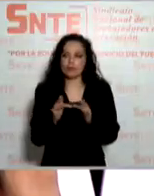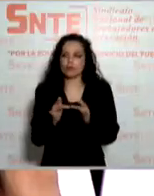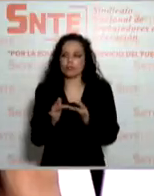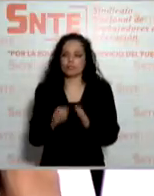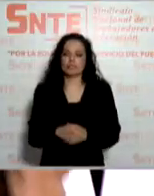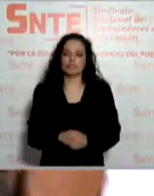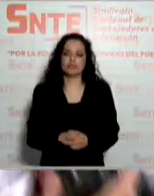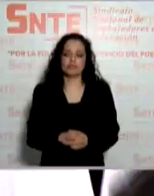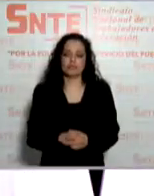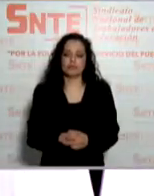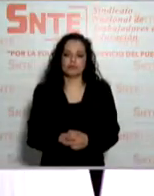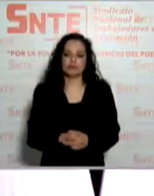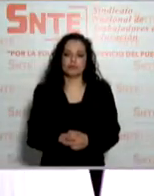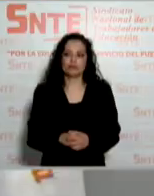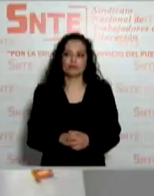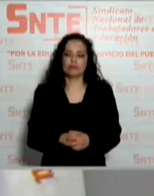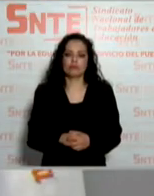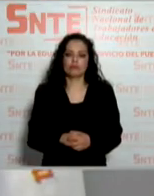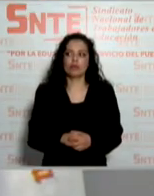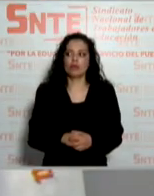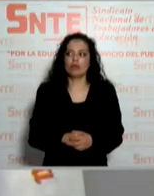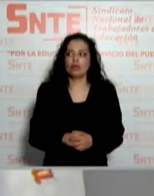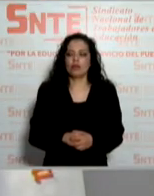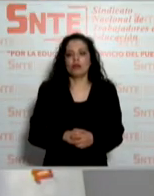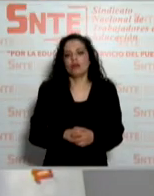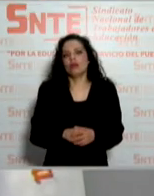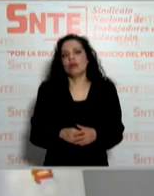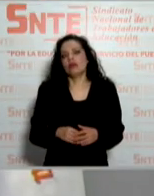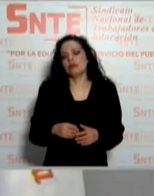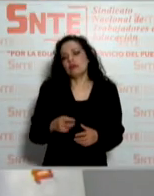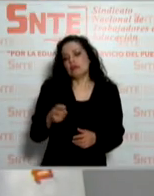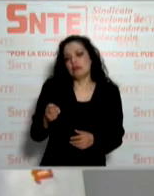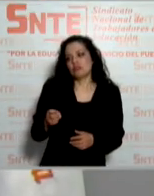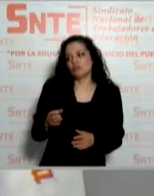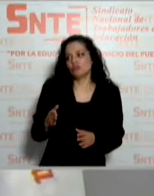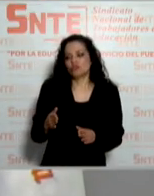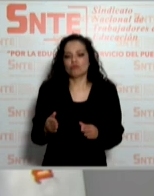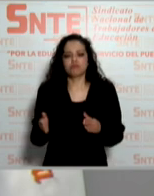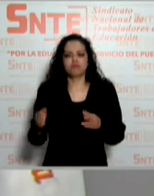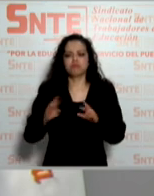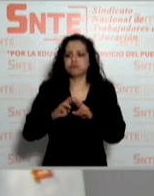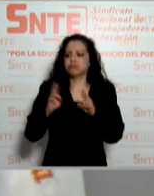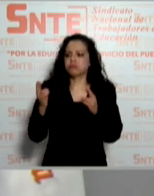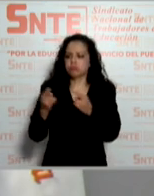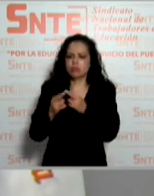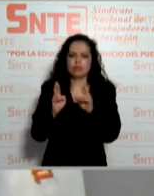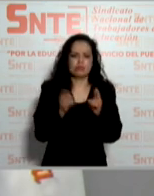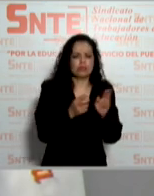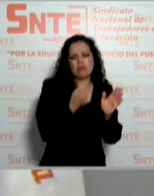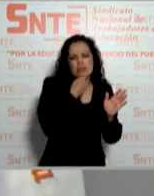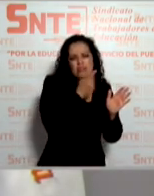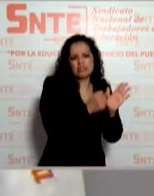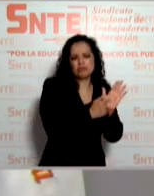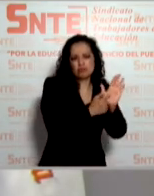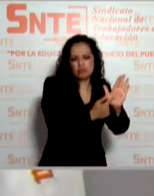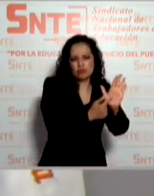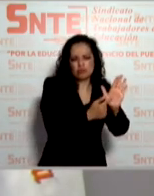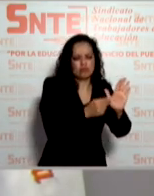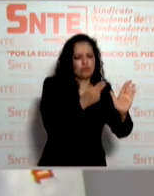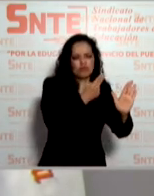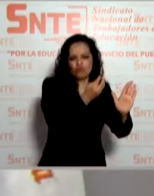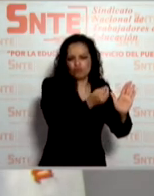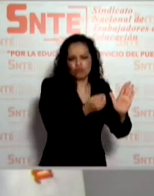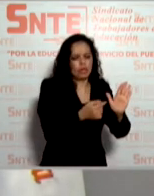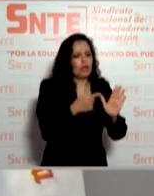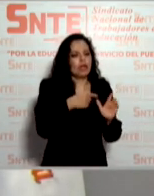Que son exponenciales, porque los compañeros se reúnen en el edificio sindical o en